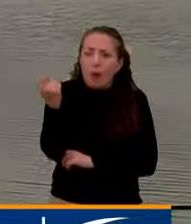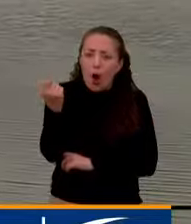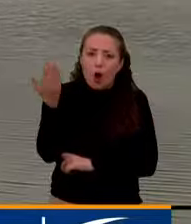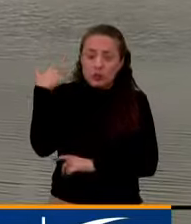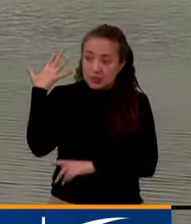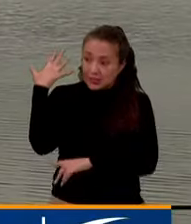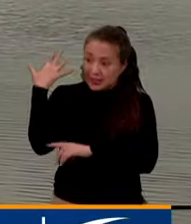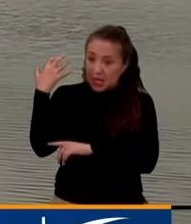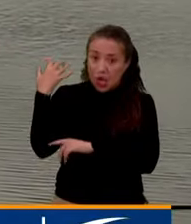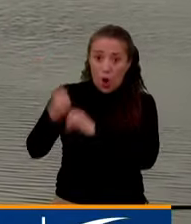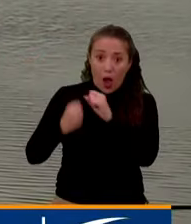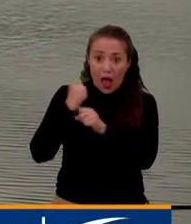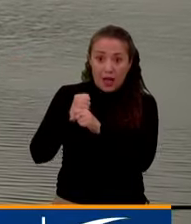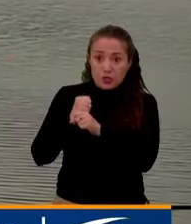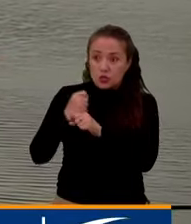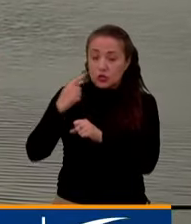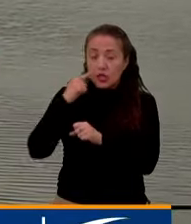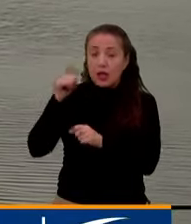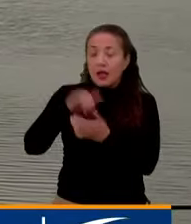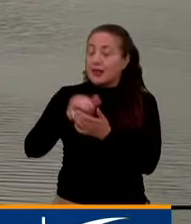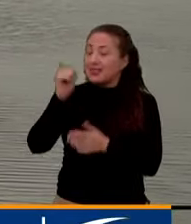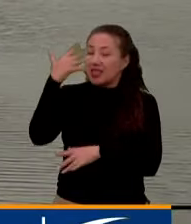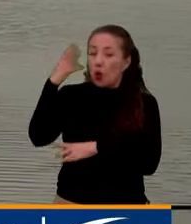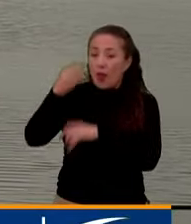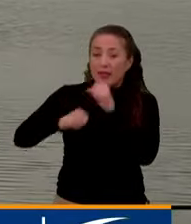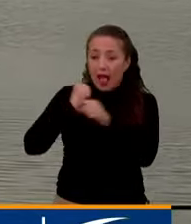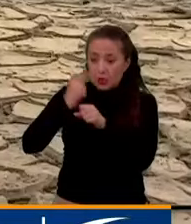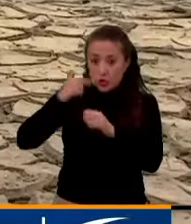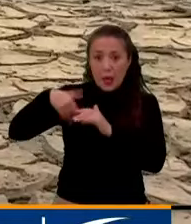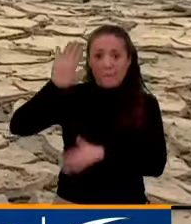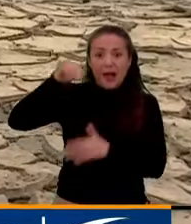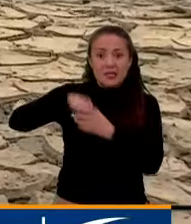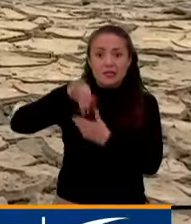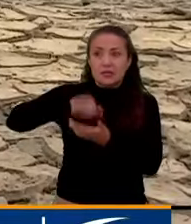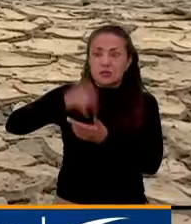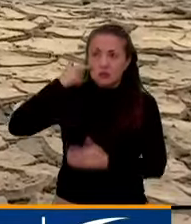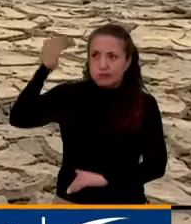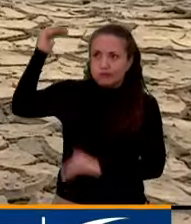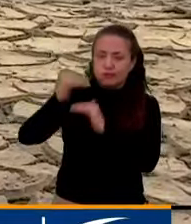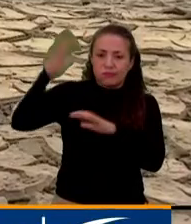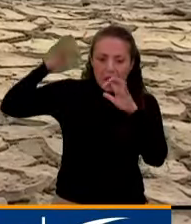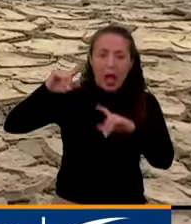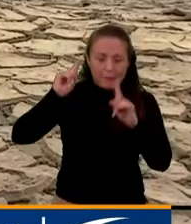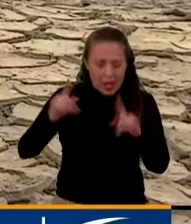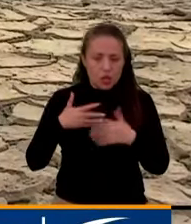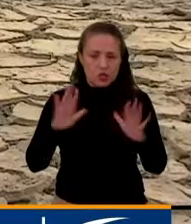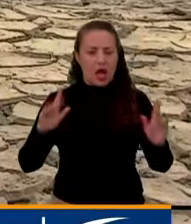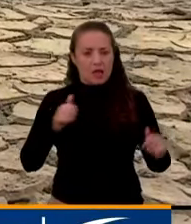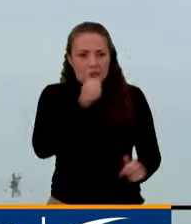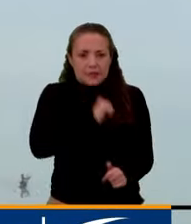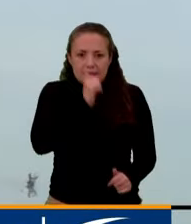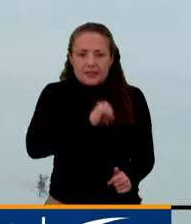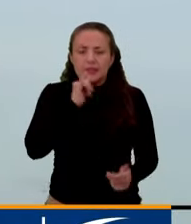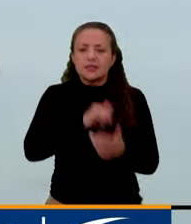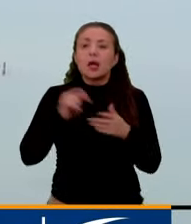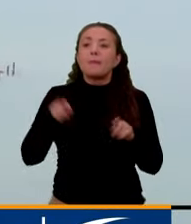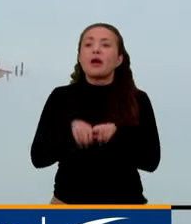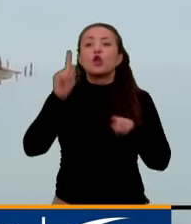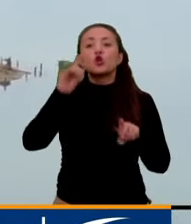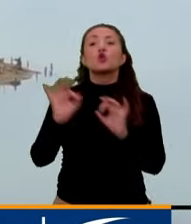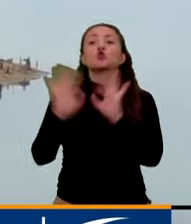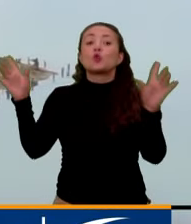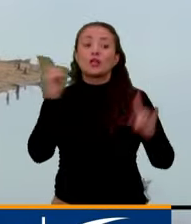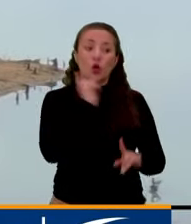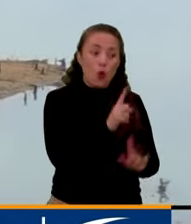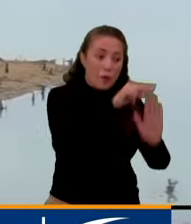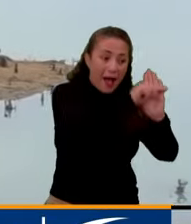5 décadas. Para el exministro de Energía, Tomás González, no haber llegado al racionamiento fue cuestión de suerte y no precisamente por las medidas puestas en marcha por